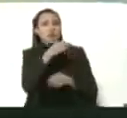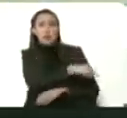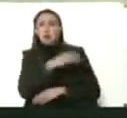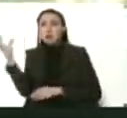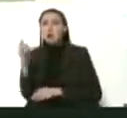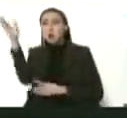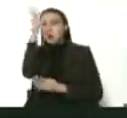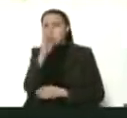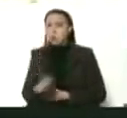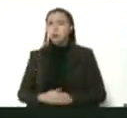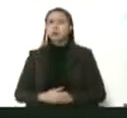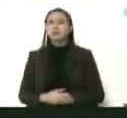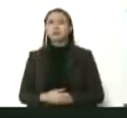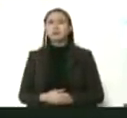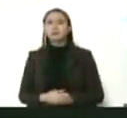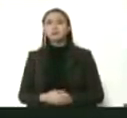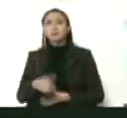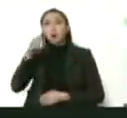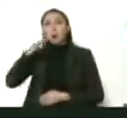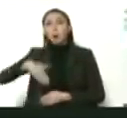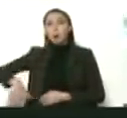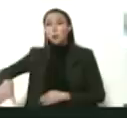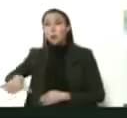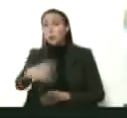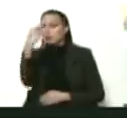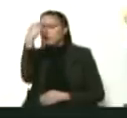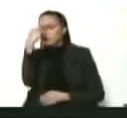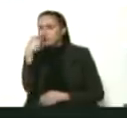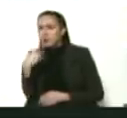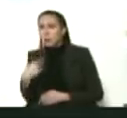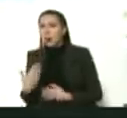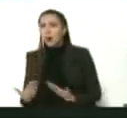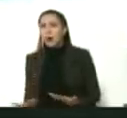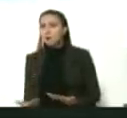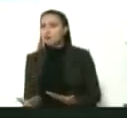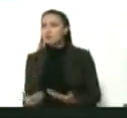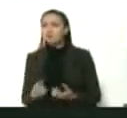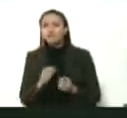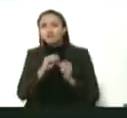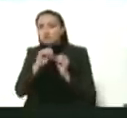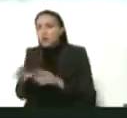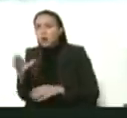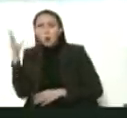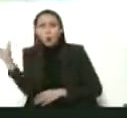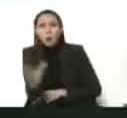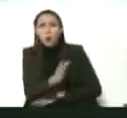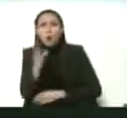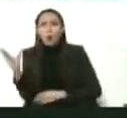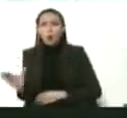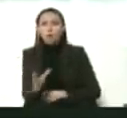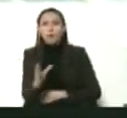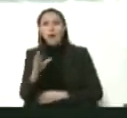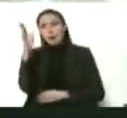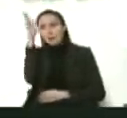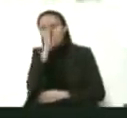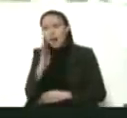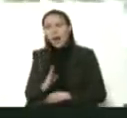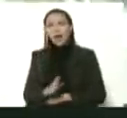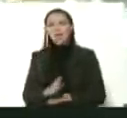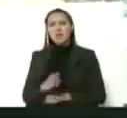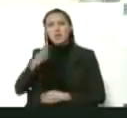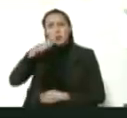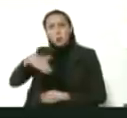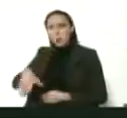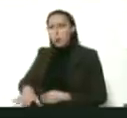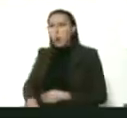Brasil. Los pueblos huérfanos. Los pueblos abandonados de Colombia y de Brasil. Los pueblos sin que